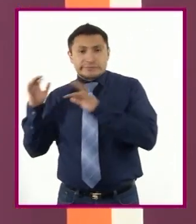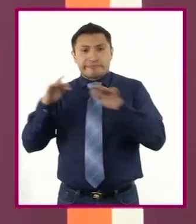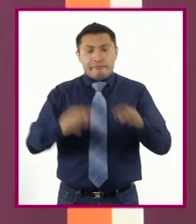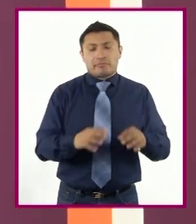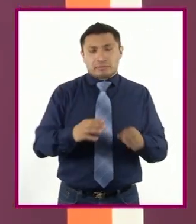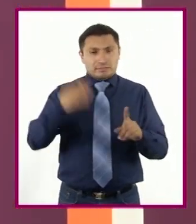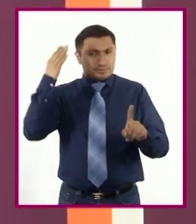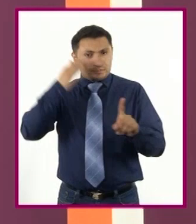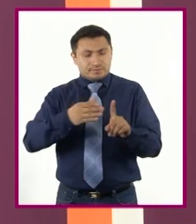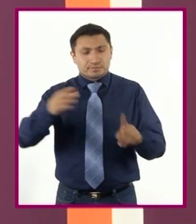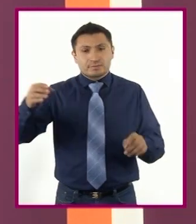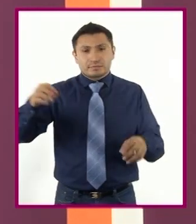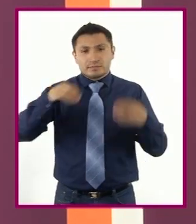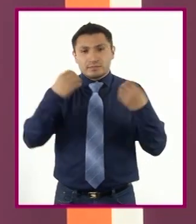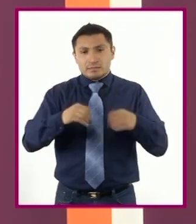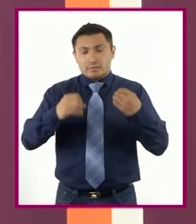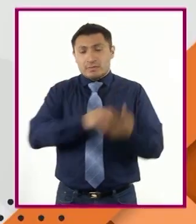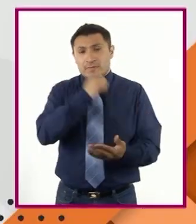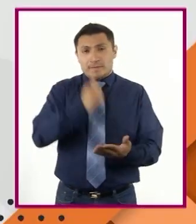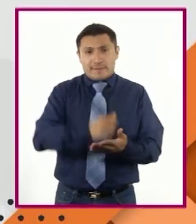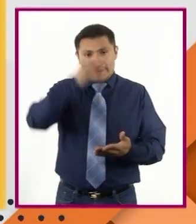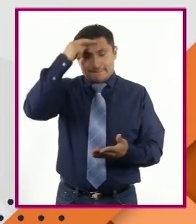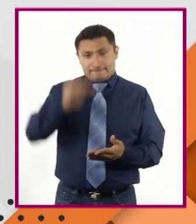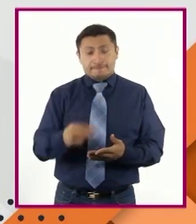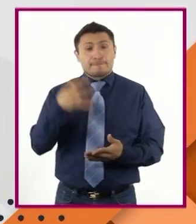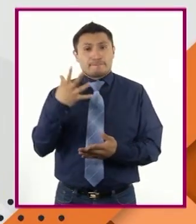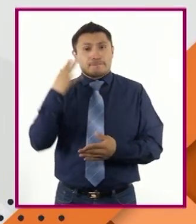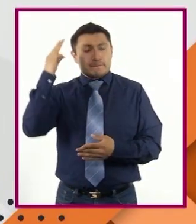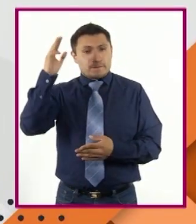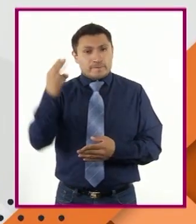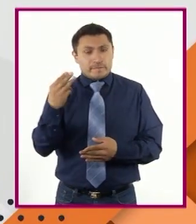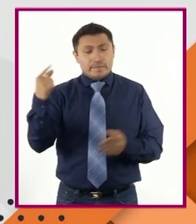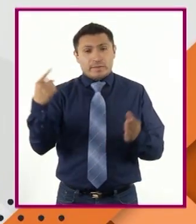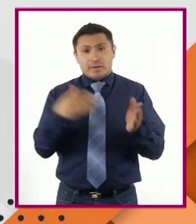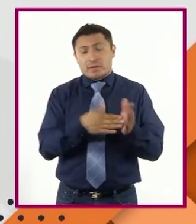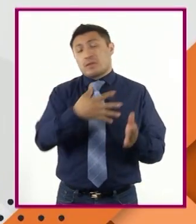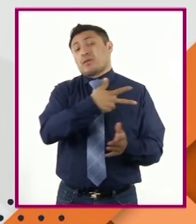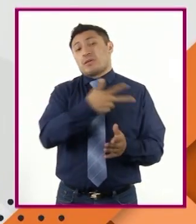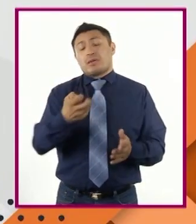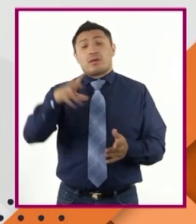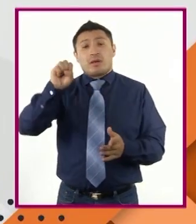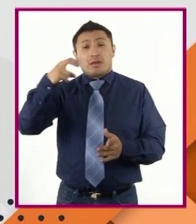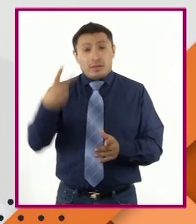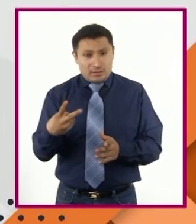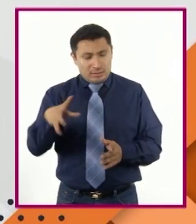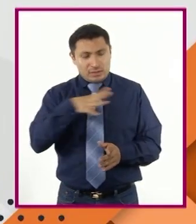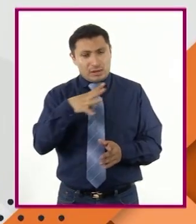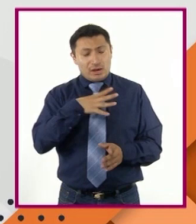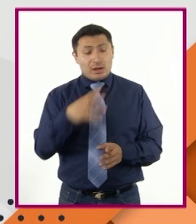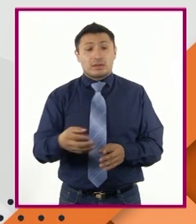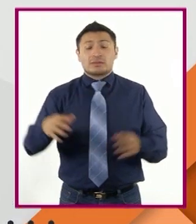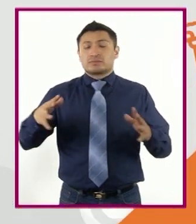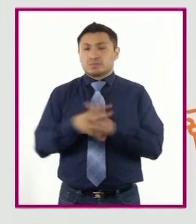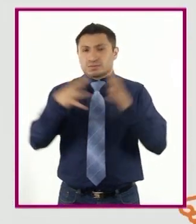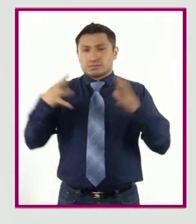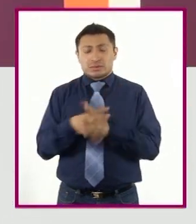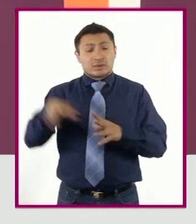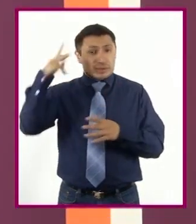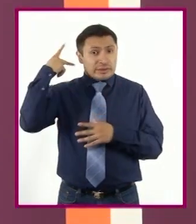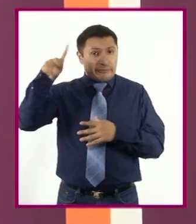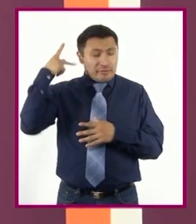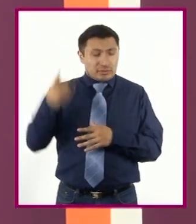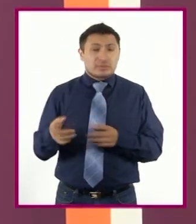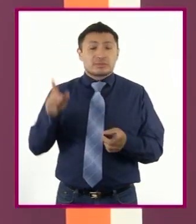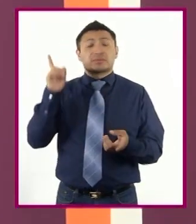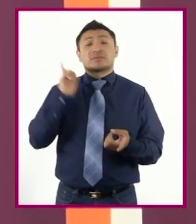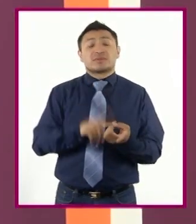la intención de ocupar la Ciudad de México. El 5 de mayo de 1862 tuvo lugar la Batalla de Puebla,